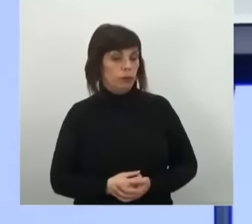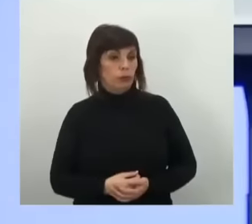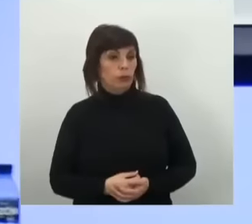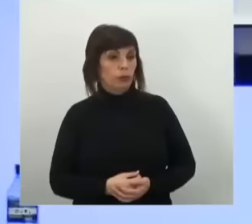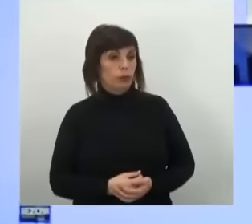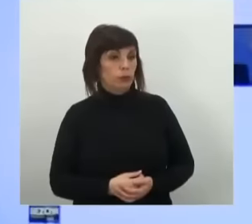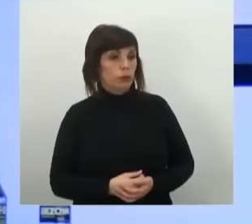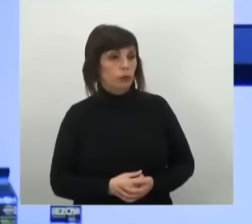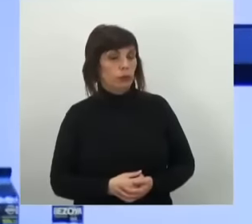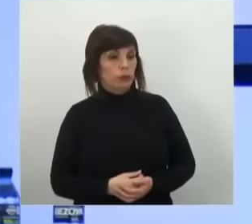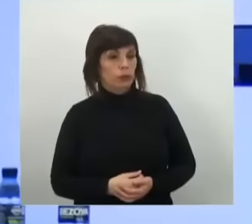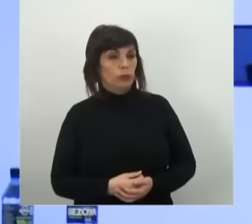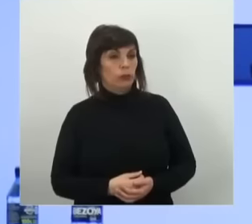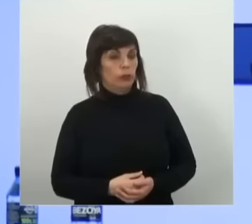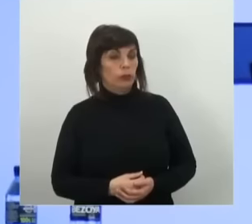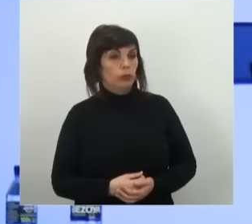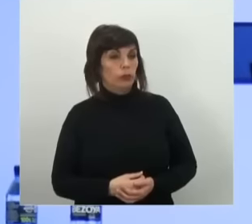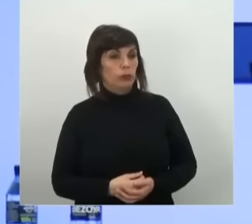manera